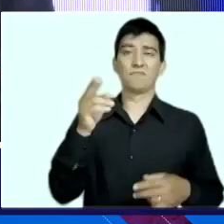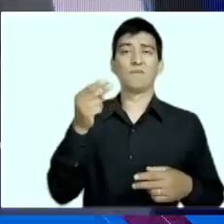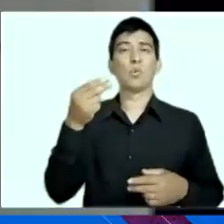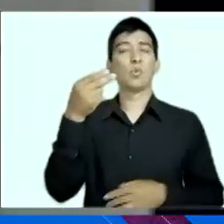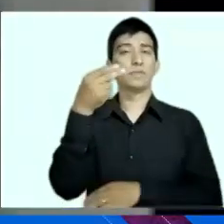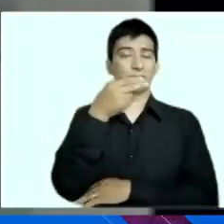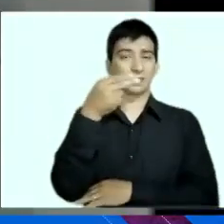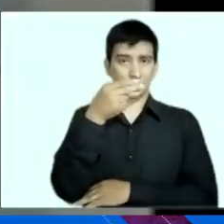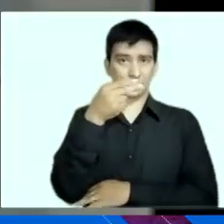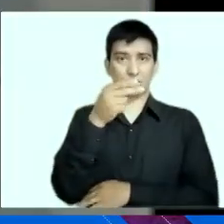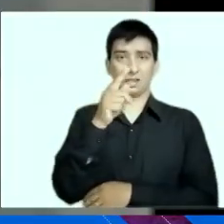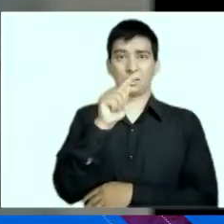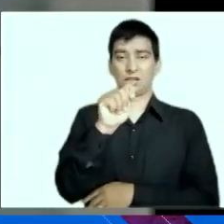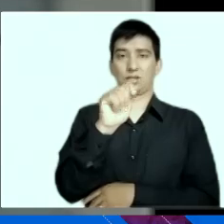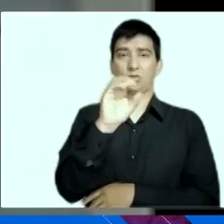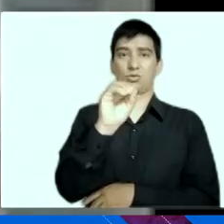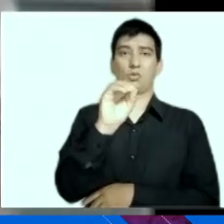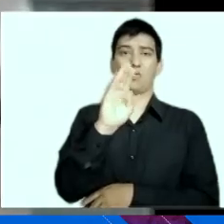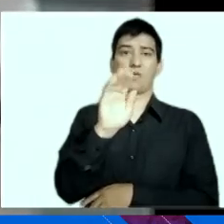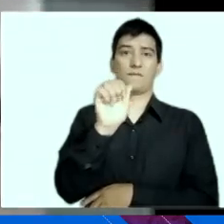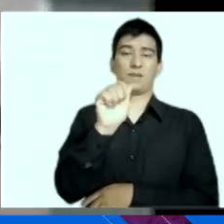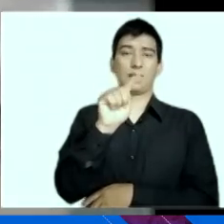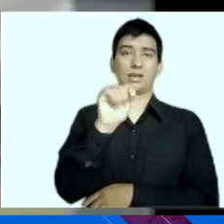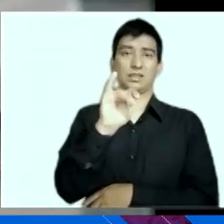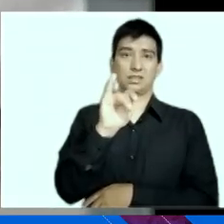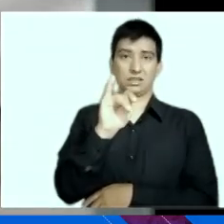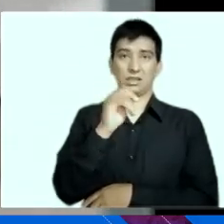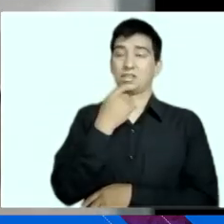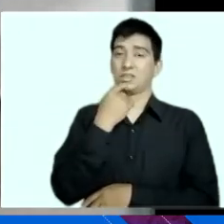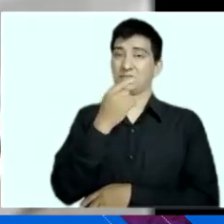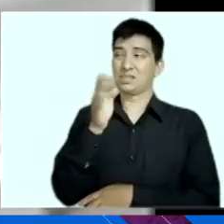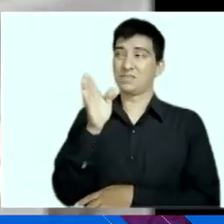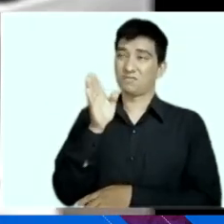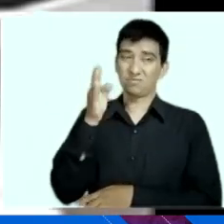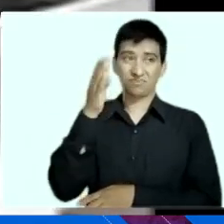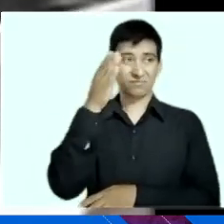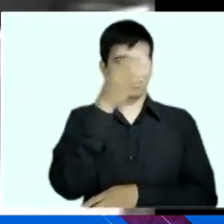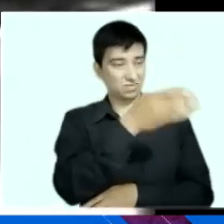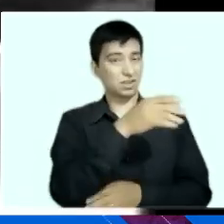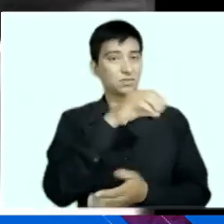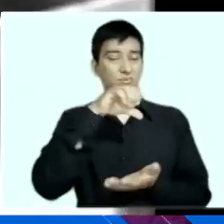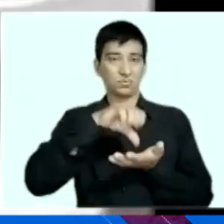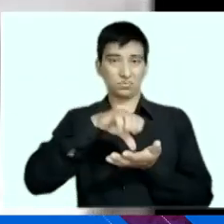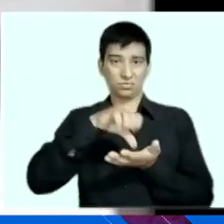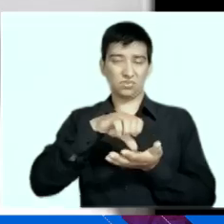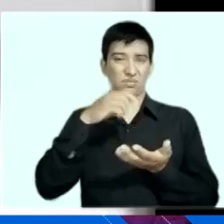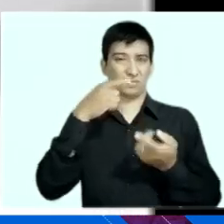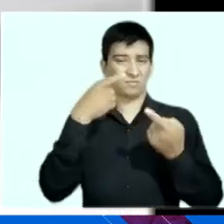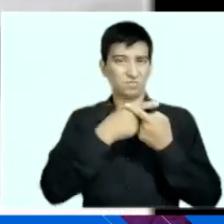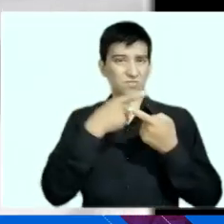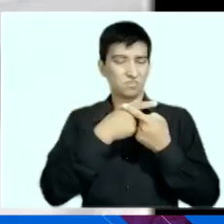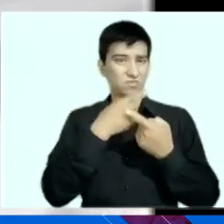ellos, en el camino hacia Asunción, tienen una disputa entre ellos como pareja en el vehículo, porque él se lava del guardia, un tal